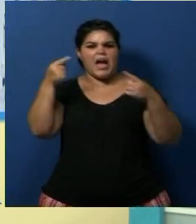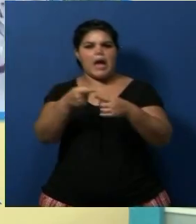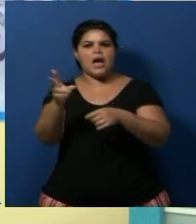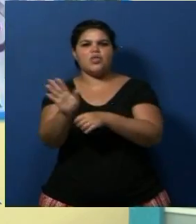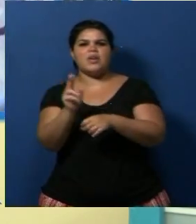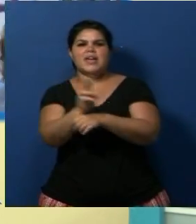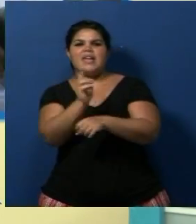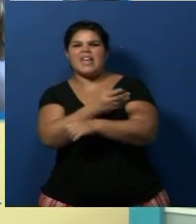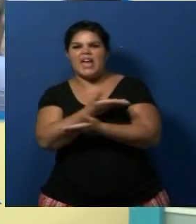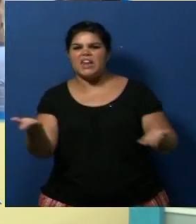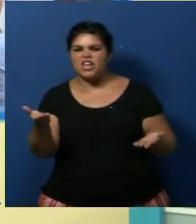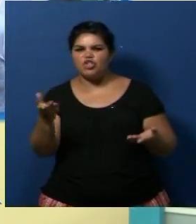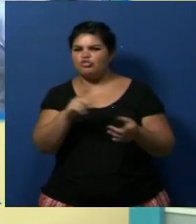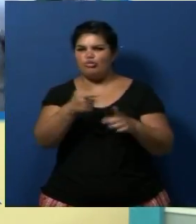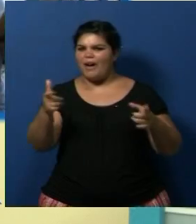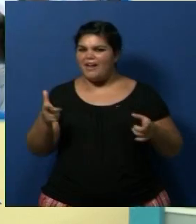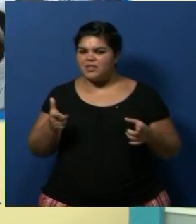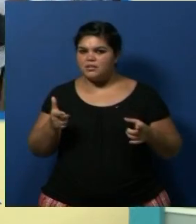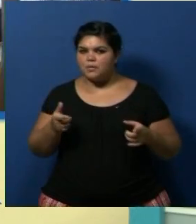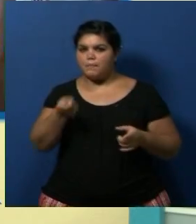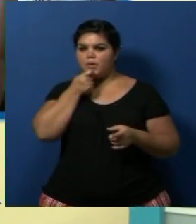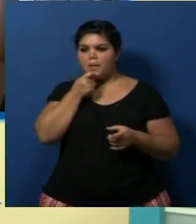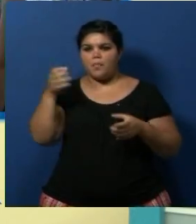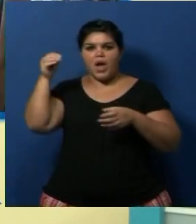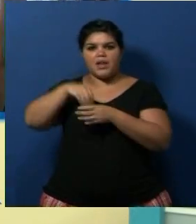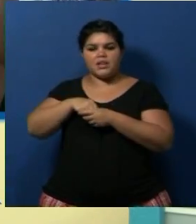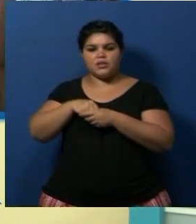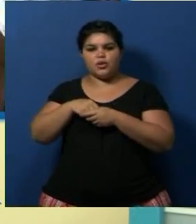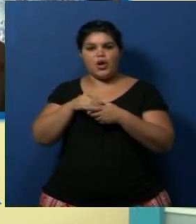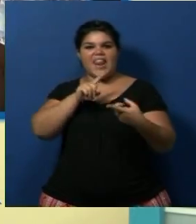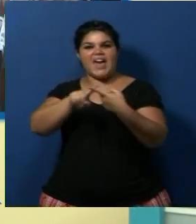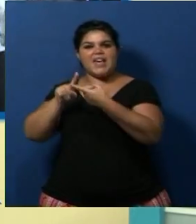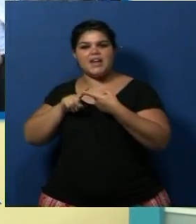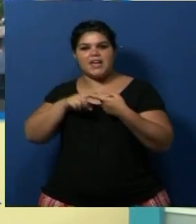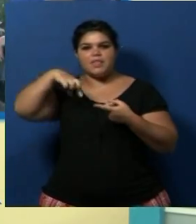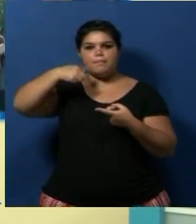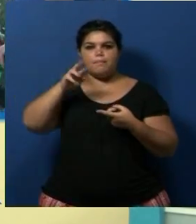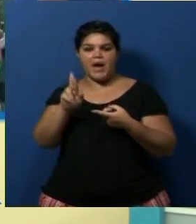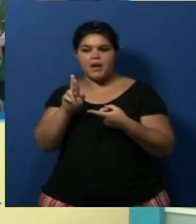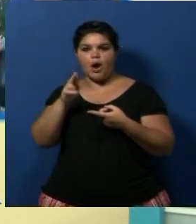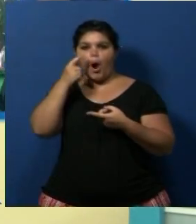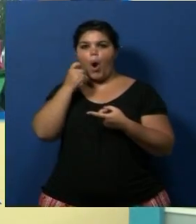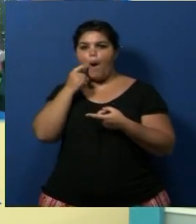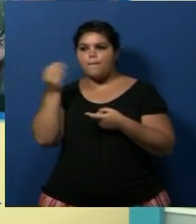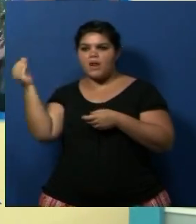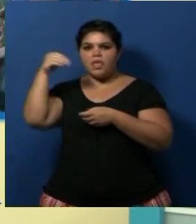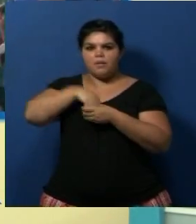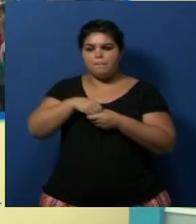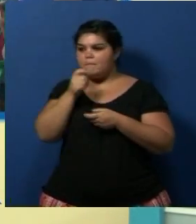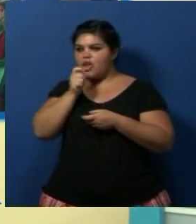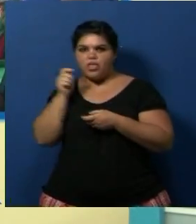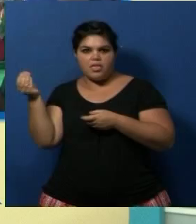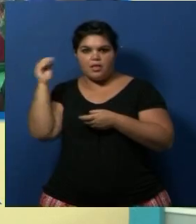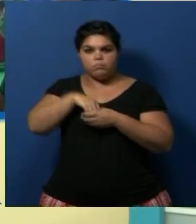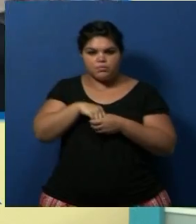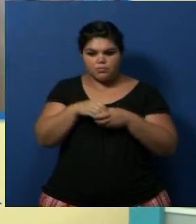en la red PAR tenemos un compañero periodista que se ha integrado recientemente, y si